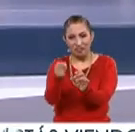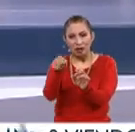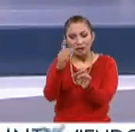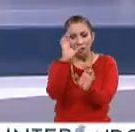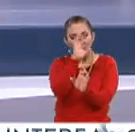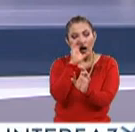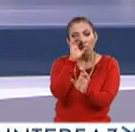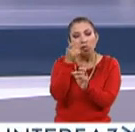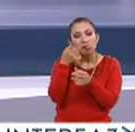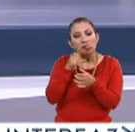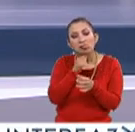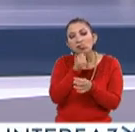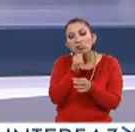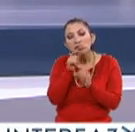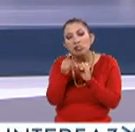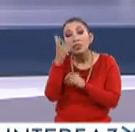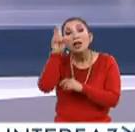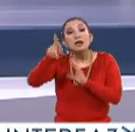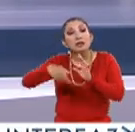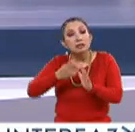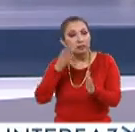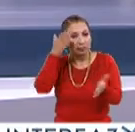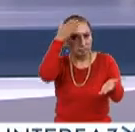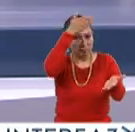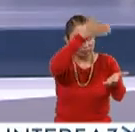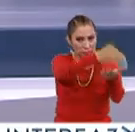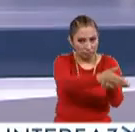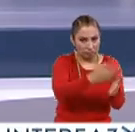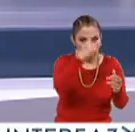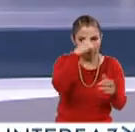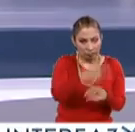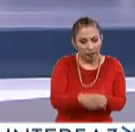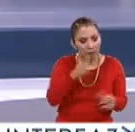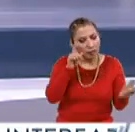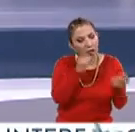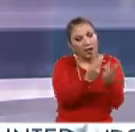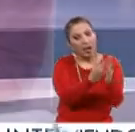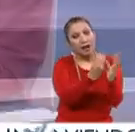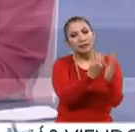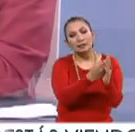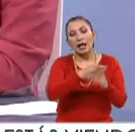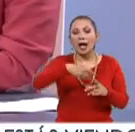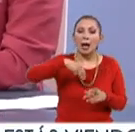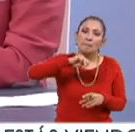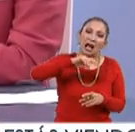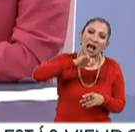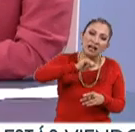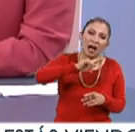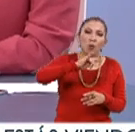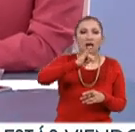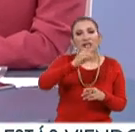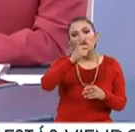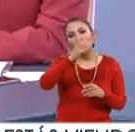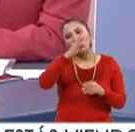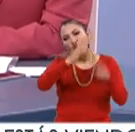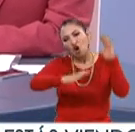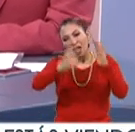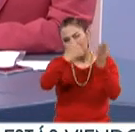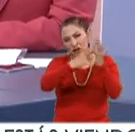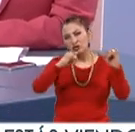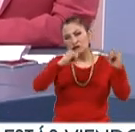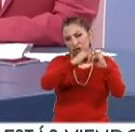una curiosidad intelectual. Luego regreso a México y me encuentro dando clases de mecánica cuántica ya en el doctorado, en el Instituto de